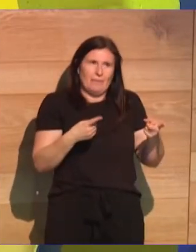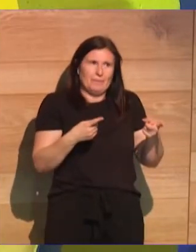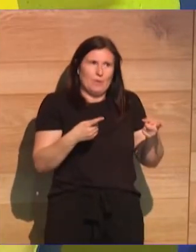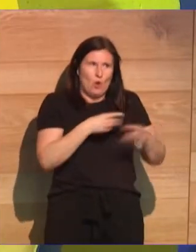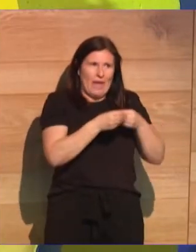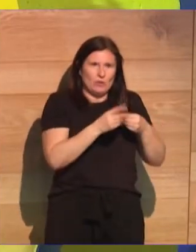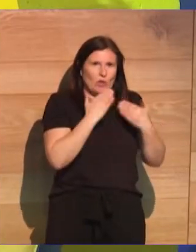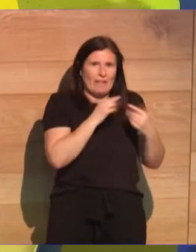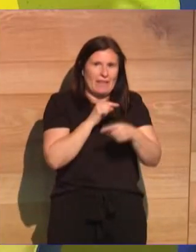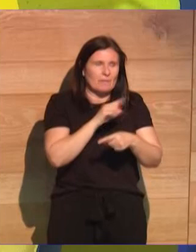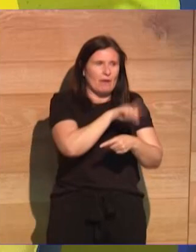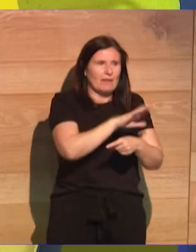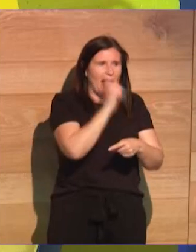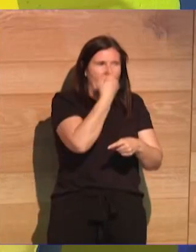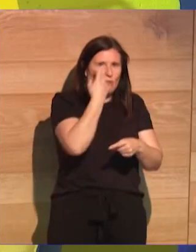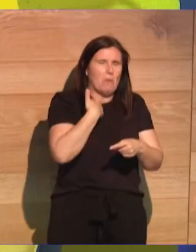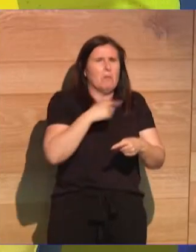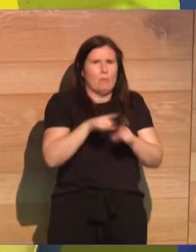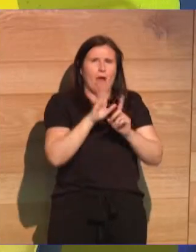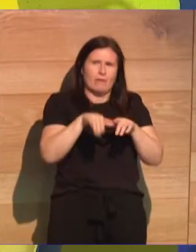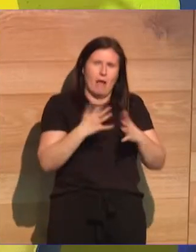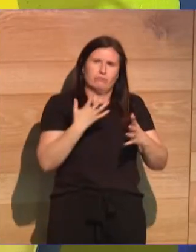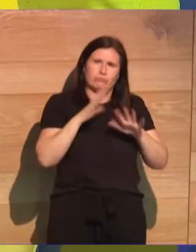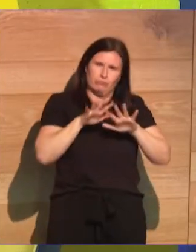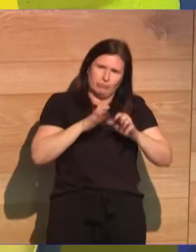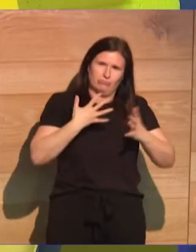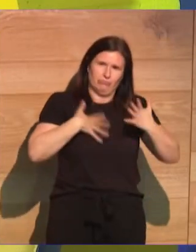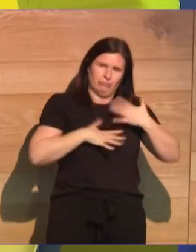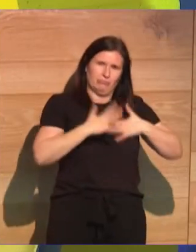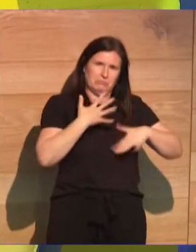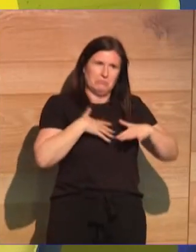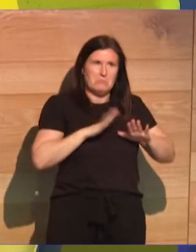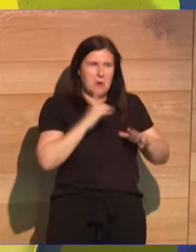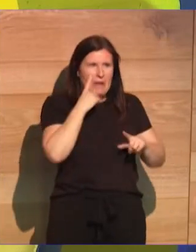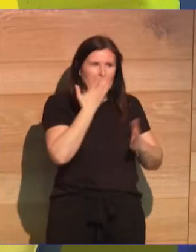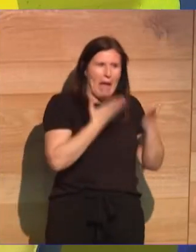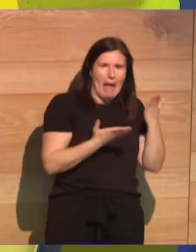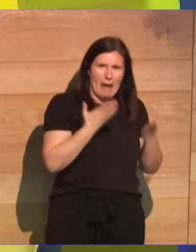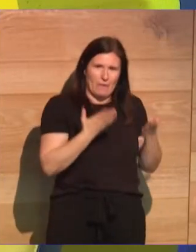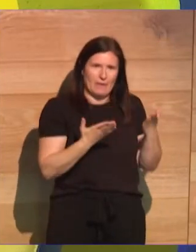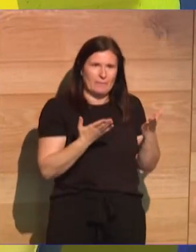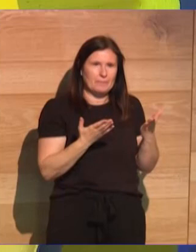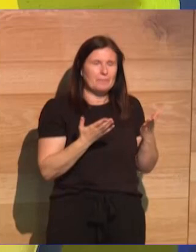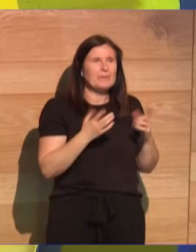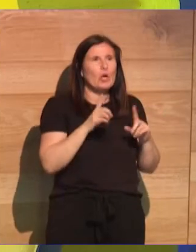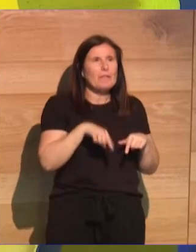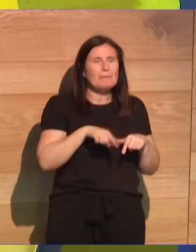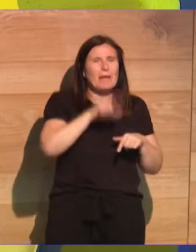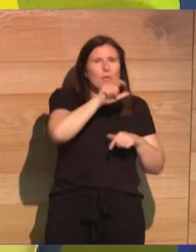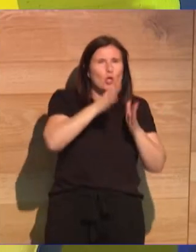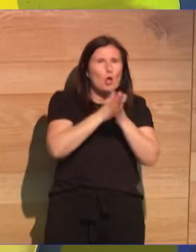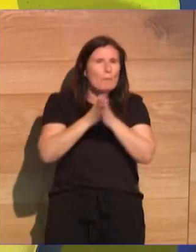alguna resonancia en su capacidad de aprendizaje y de conocimiento, ¿no? Pero claro, yo me encuentro con los compañeros y compañeras